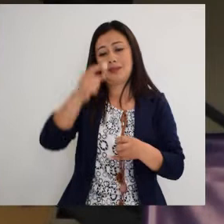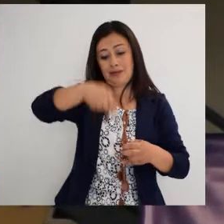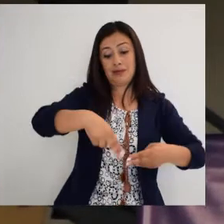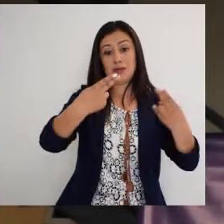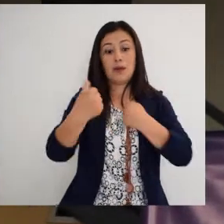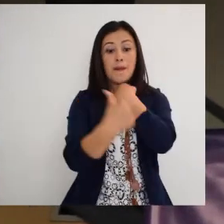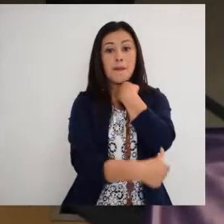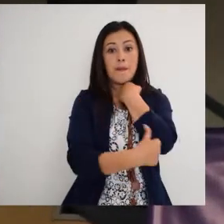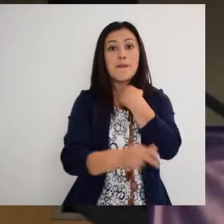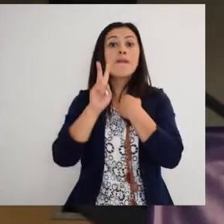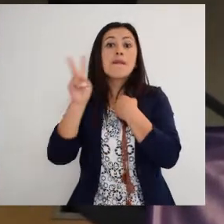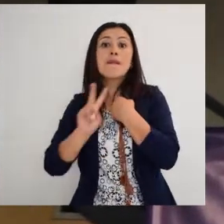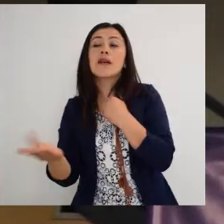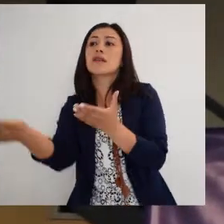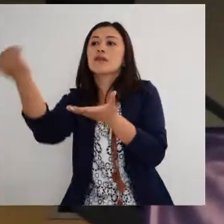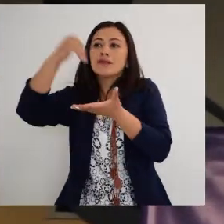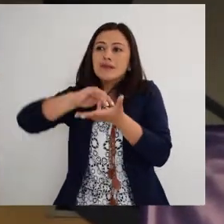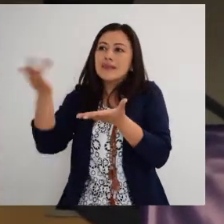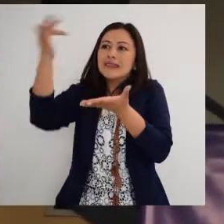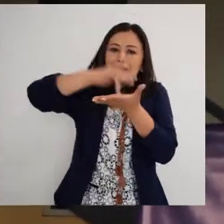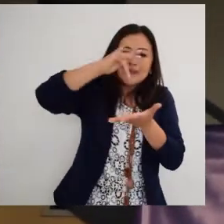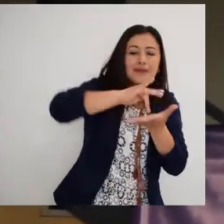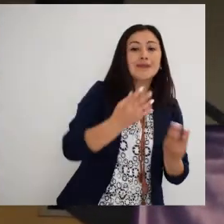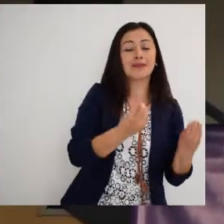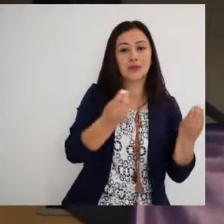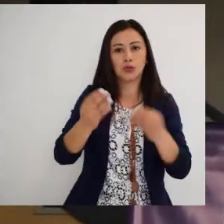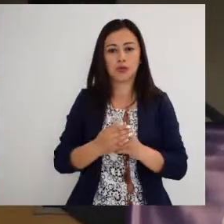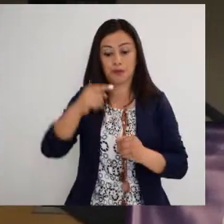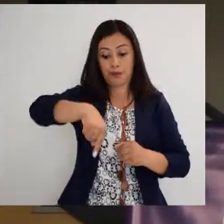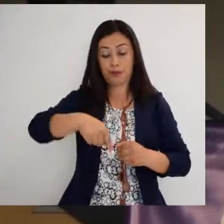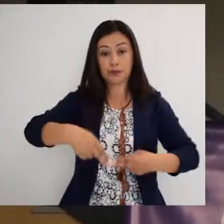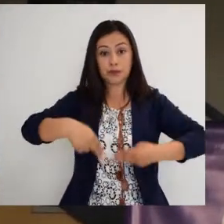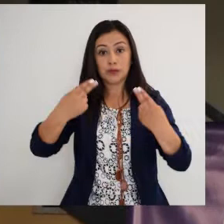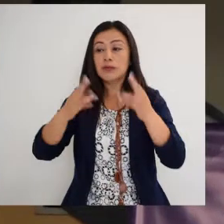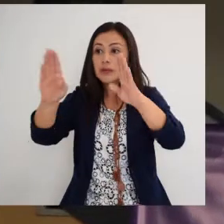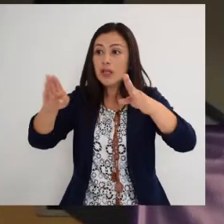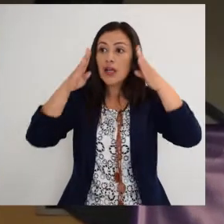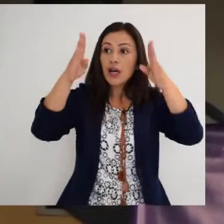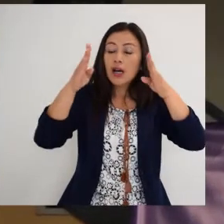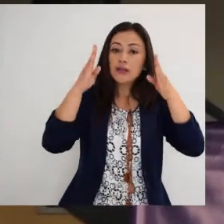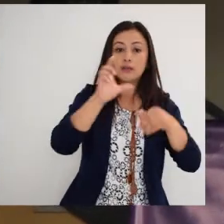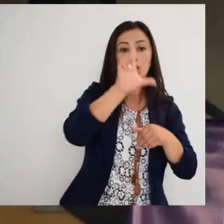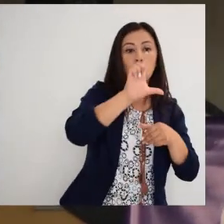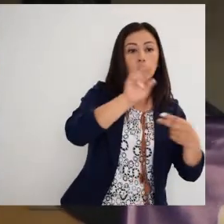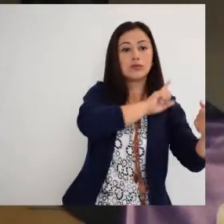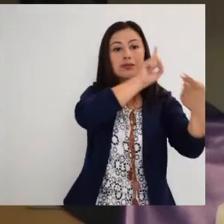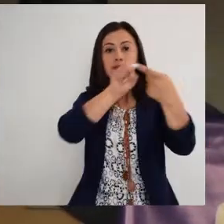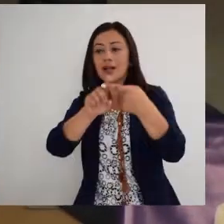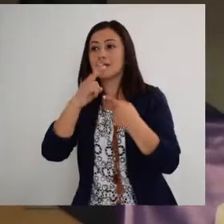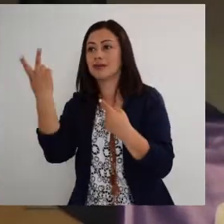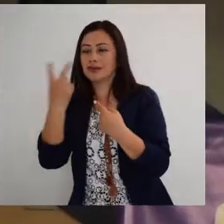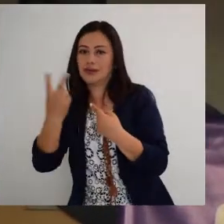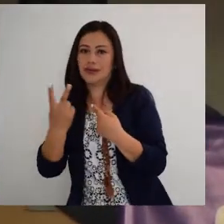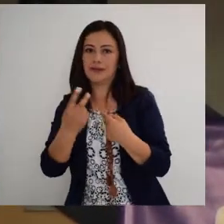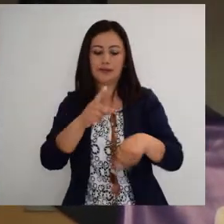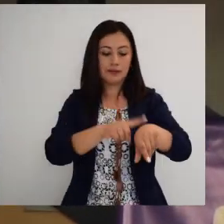departamento. En este momento somos el único punto que existe en el departamento de Boyacá. Tenemos total atención a las personas de lunes a viernes, de 8 a 12 de